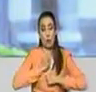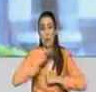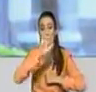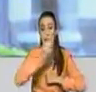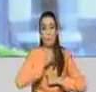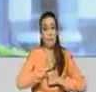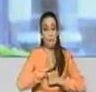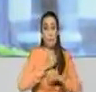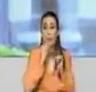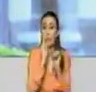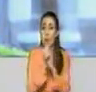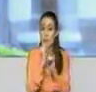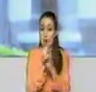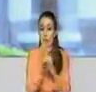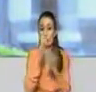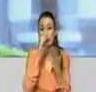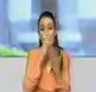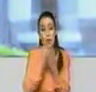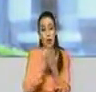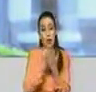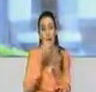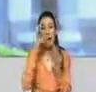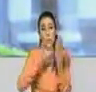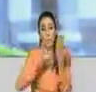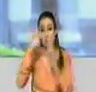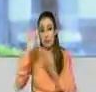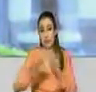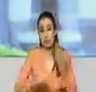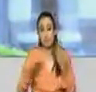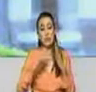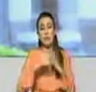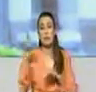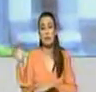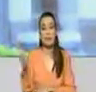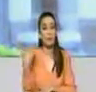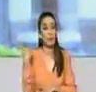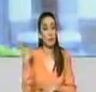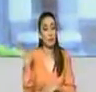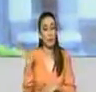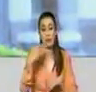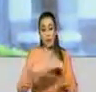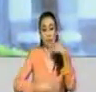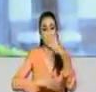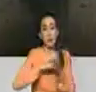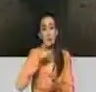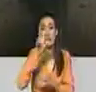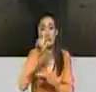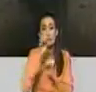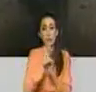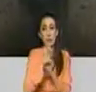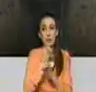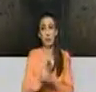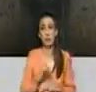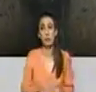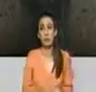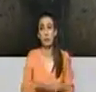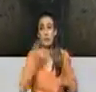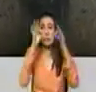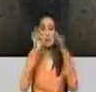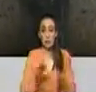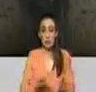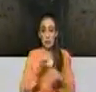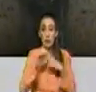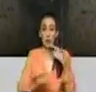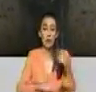la autonomía administrativa, financiera, que los tres institutos de seguridad social que existen en el país tienen. Estas precisiones se